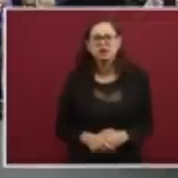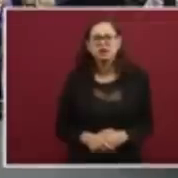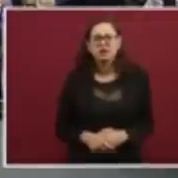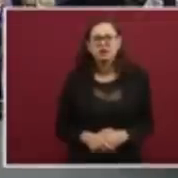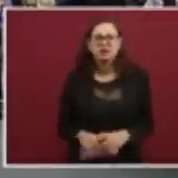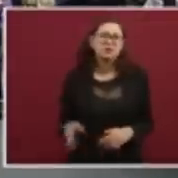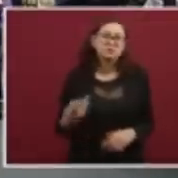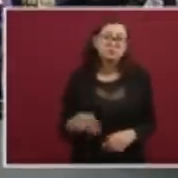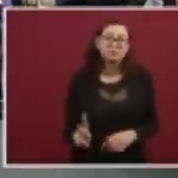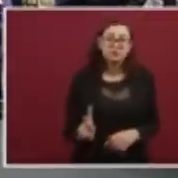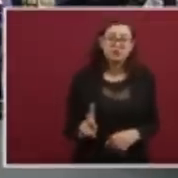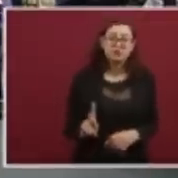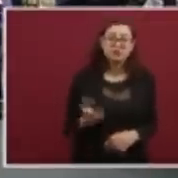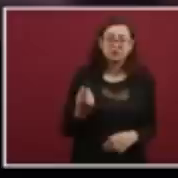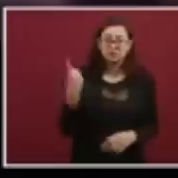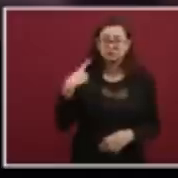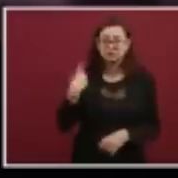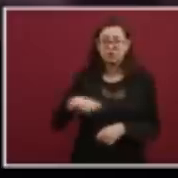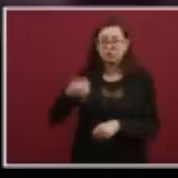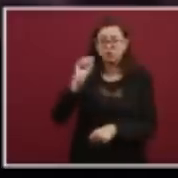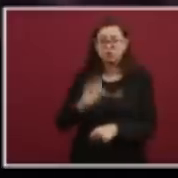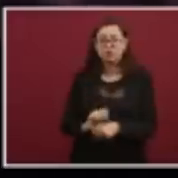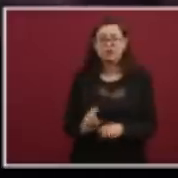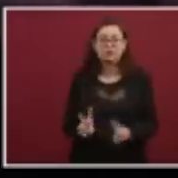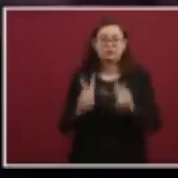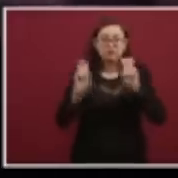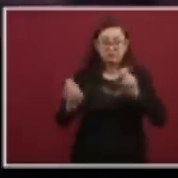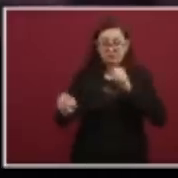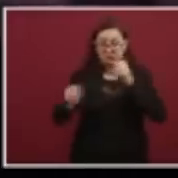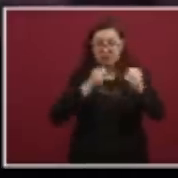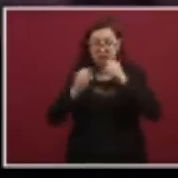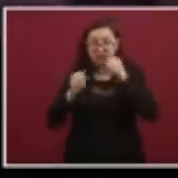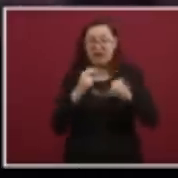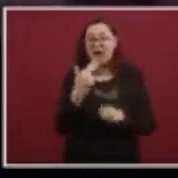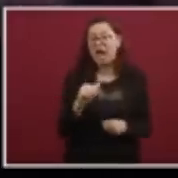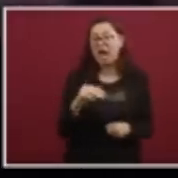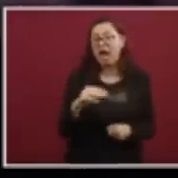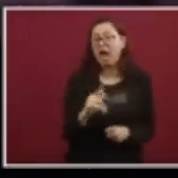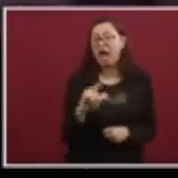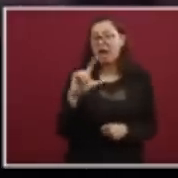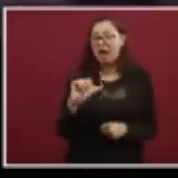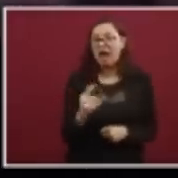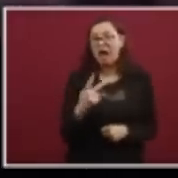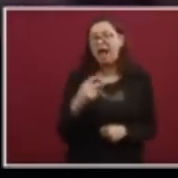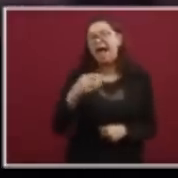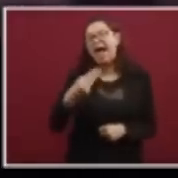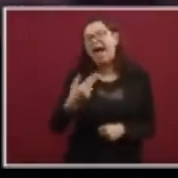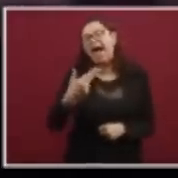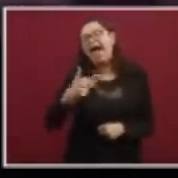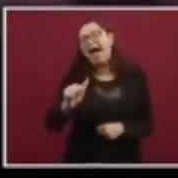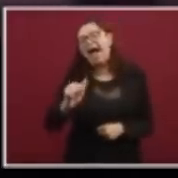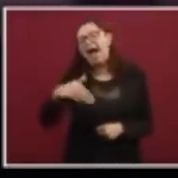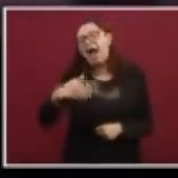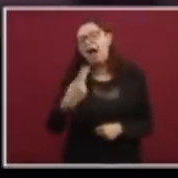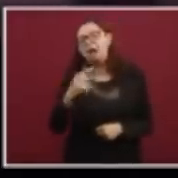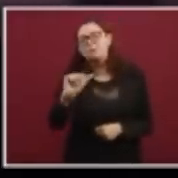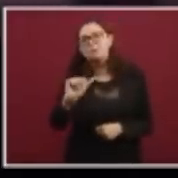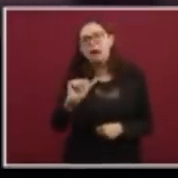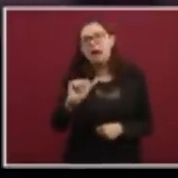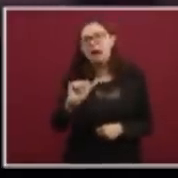el dicho la semana pasada del AMPA del periodismo no fue muy bien recibida entre